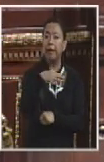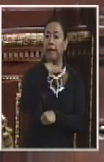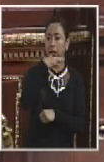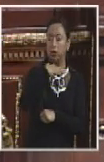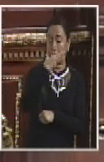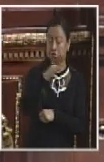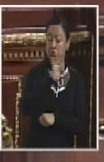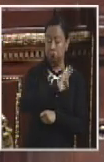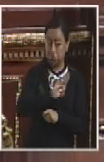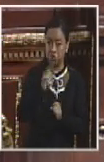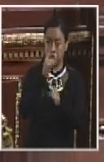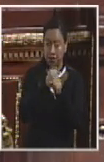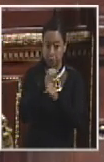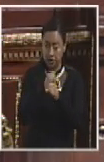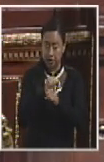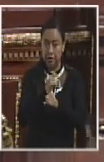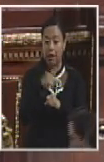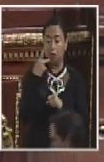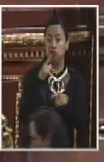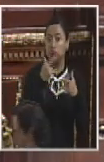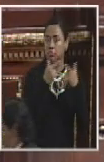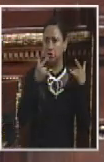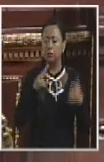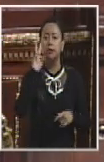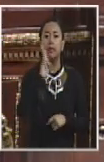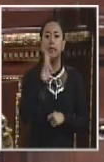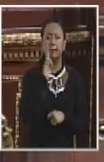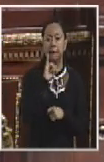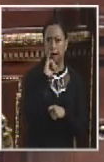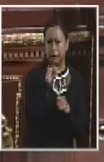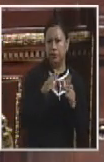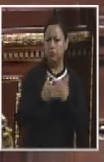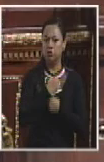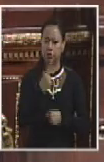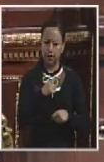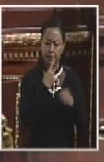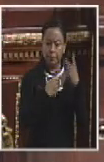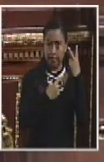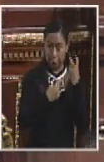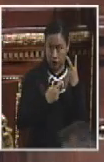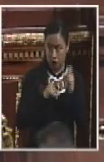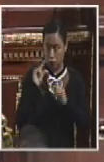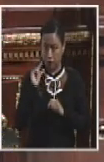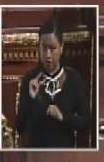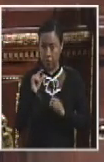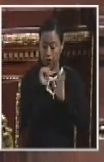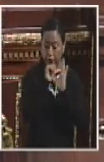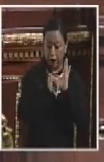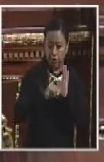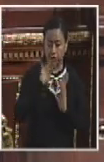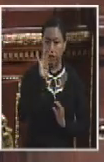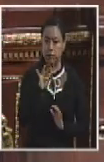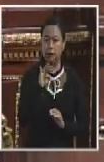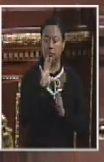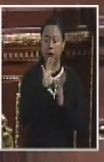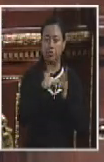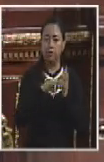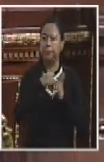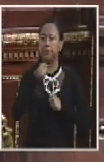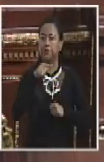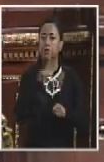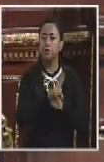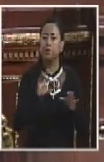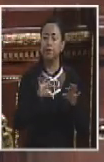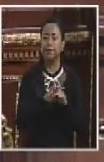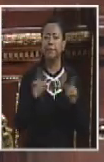electorales, genocidio y delitos graves, en términos del segundo párrafo del artículo 19 constitucional. Es cuanto,